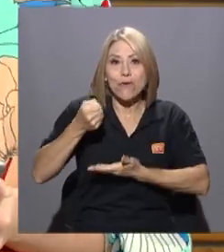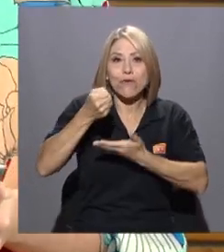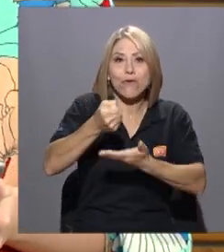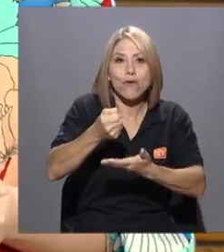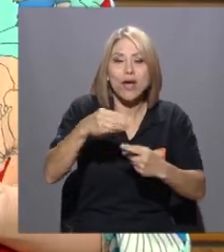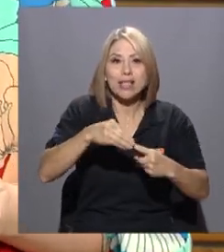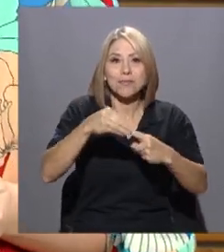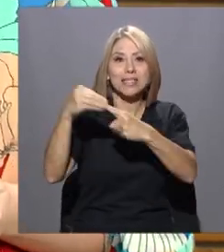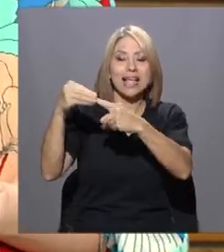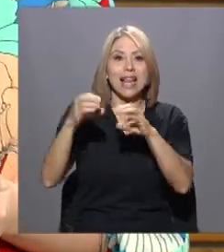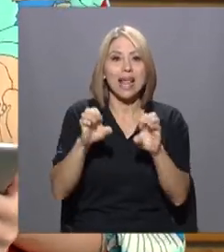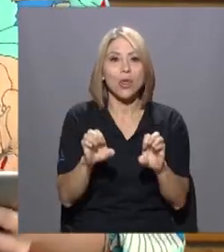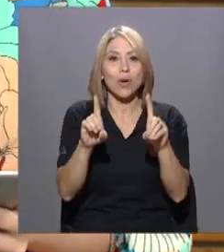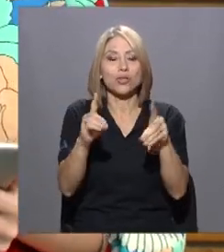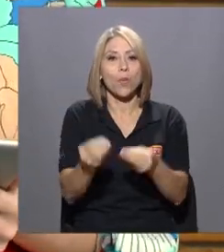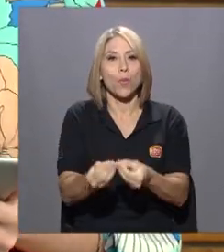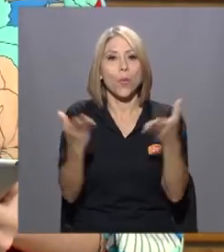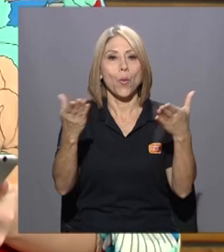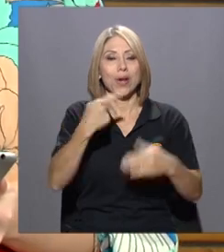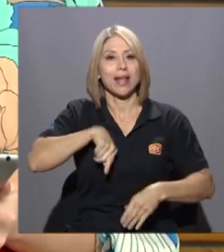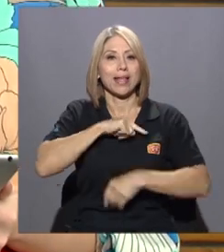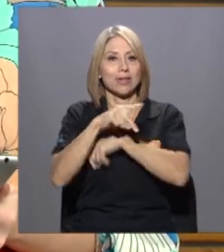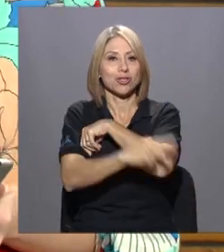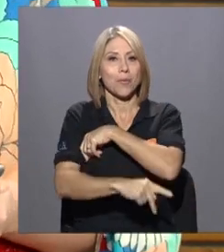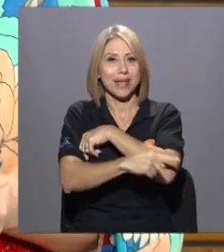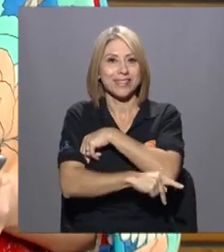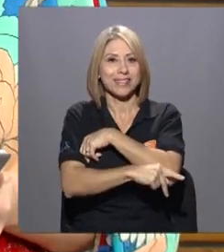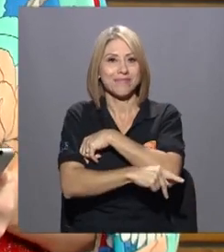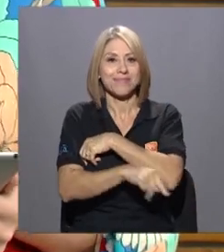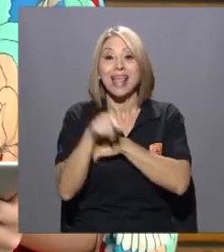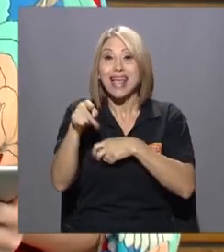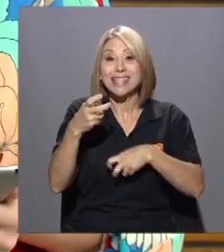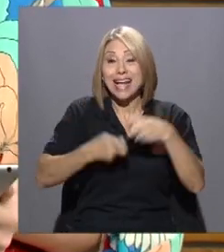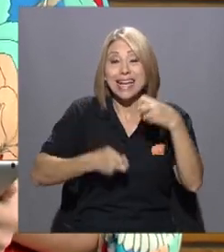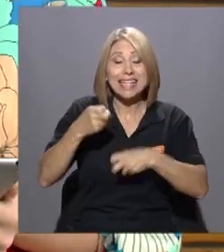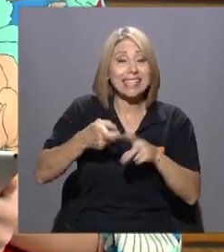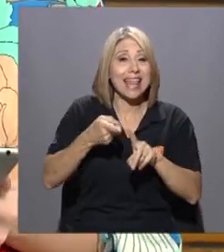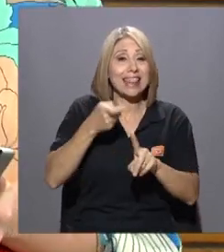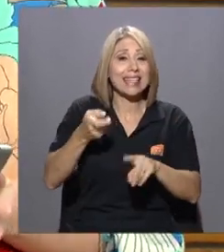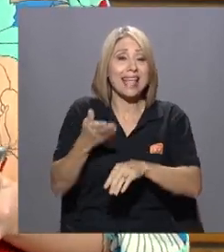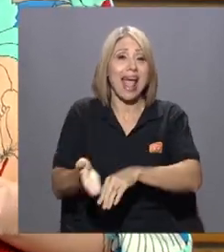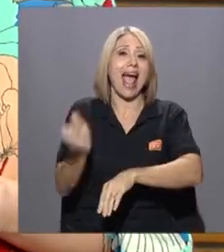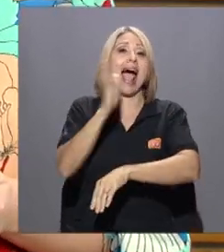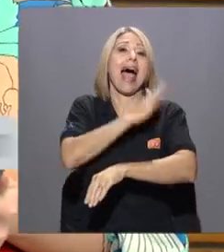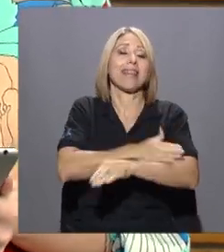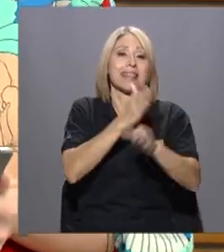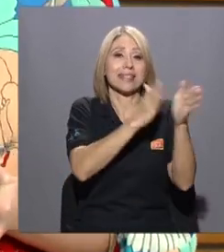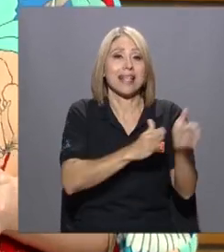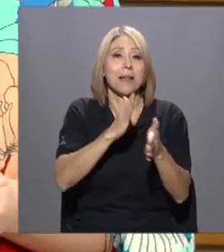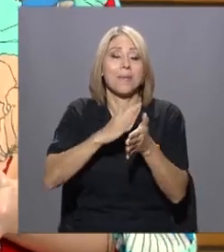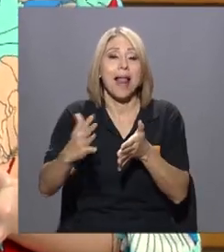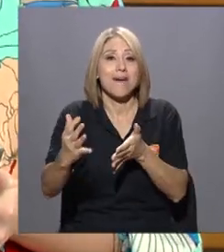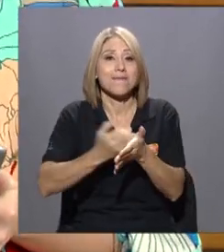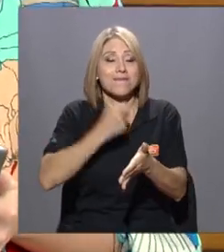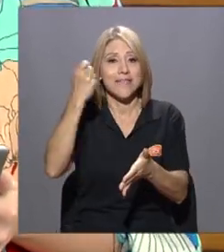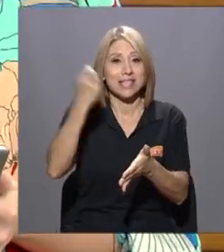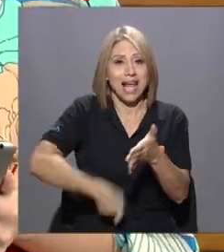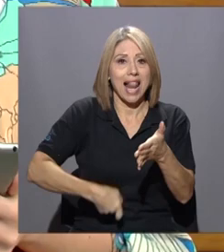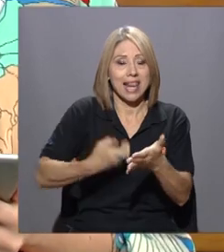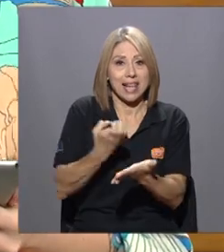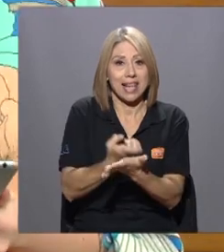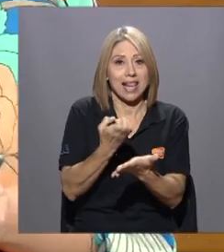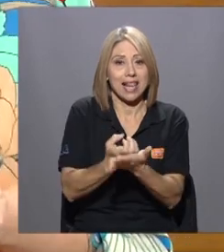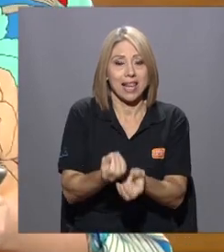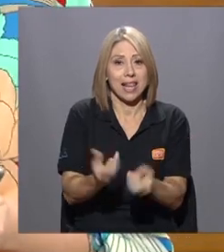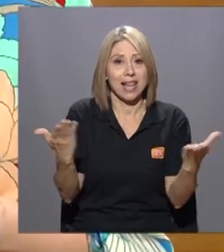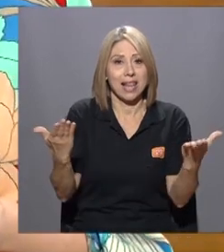Educación Pública de nuestro país. Esta crisis viene desde antes del plan fiscal, desde antes de